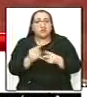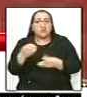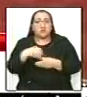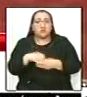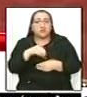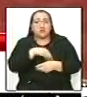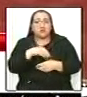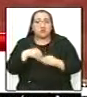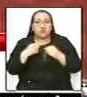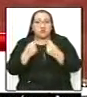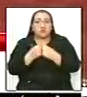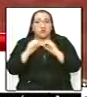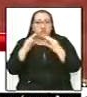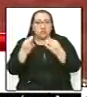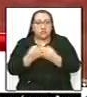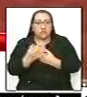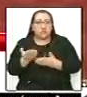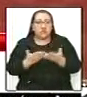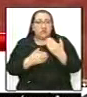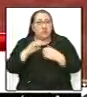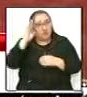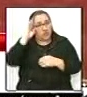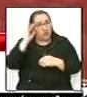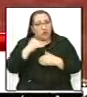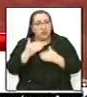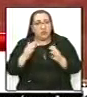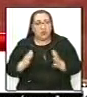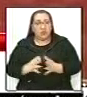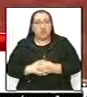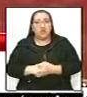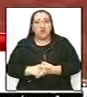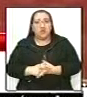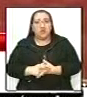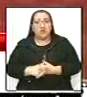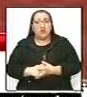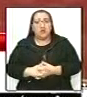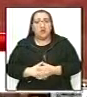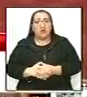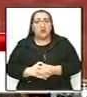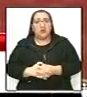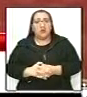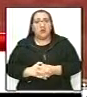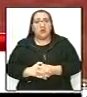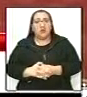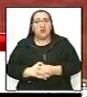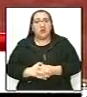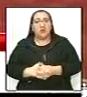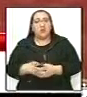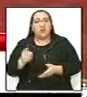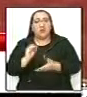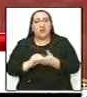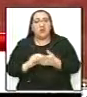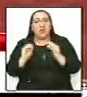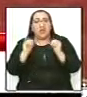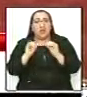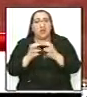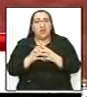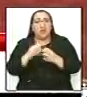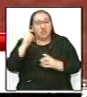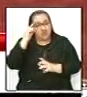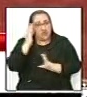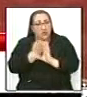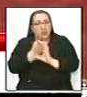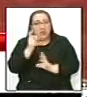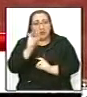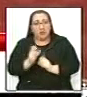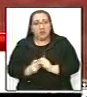grupo familiar, en los servicios de comisarías y áreas competentes, quienes a fin de resguardar la intimidad e integridad psíquica de la